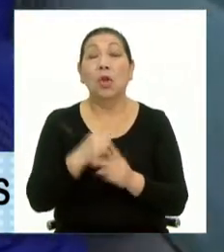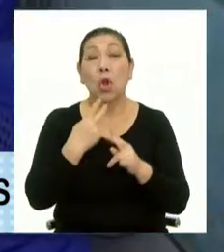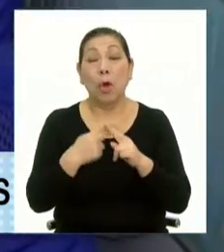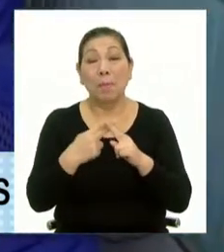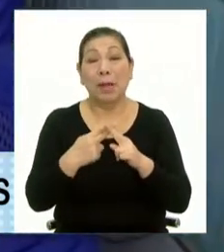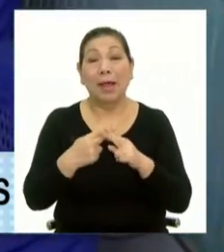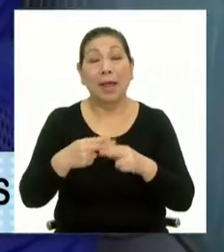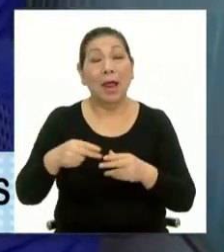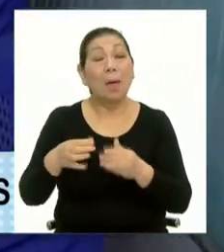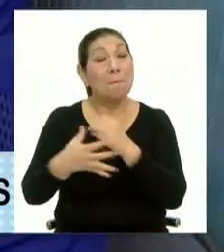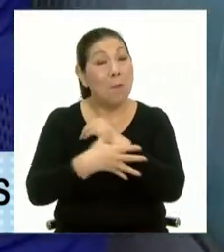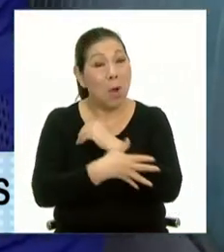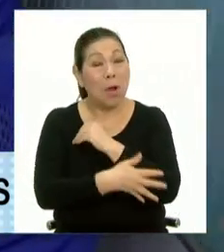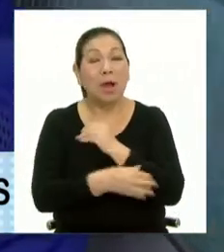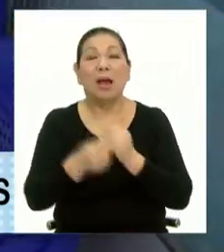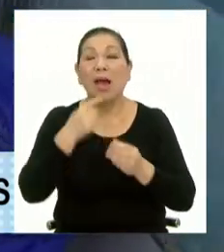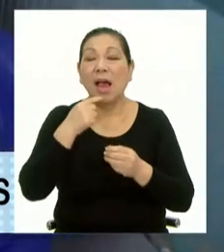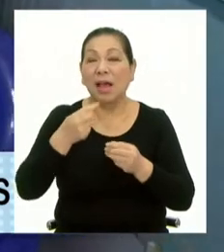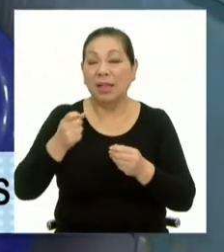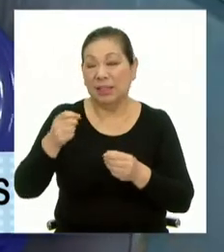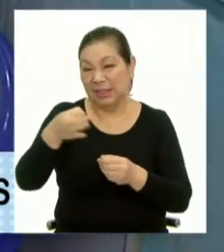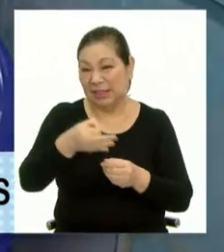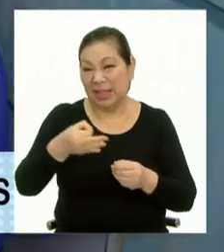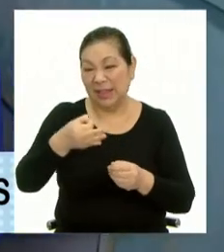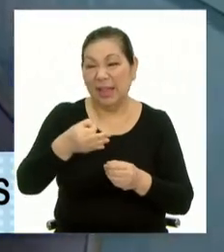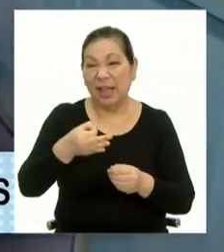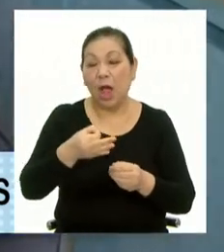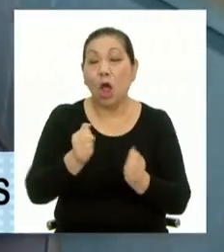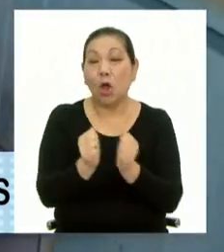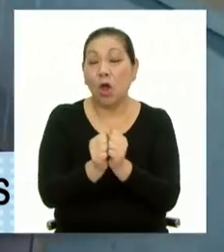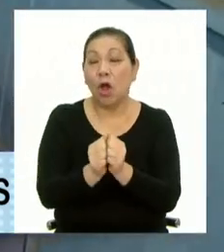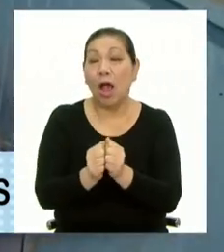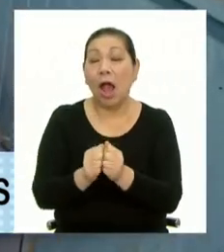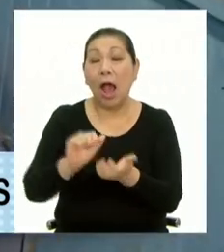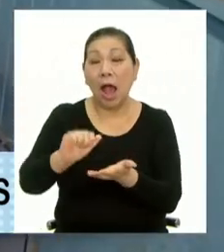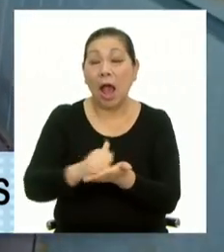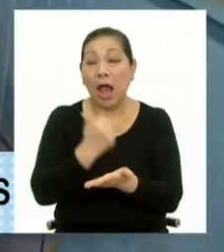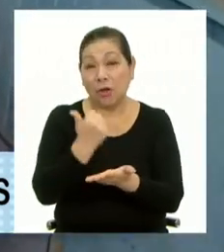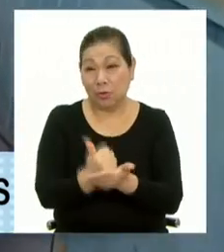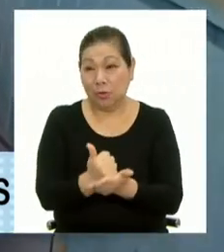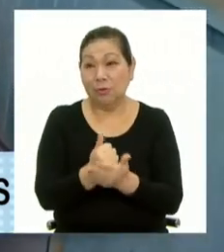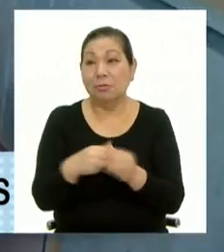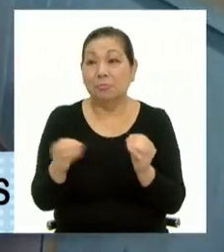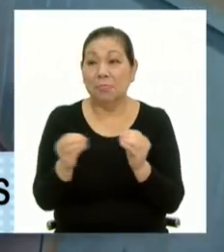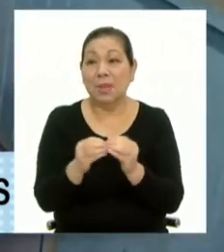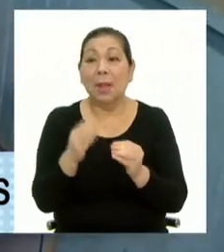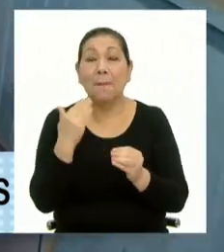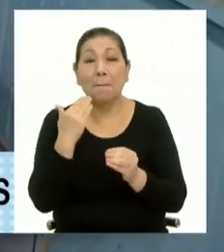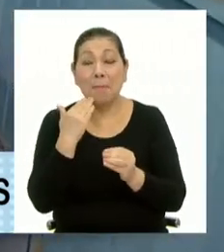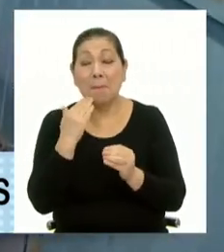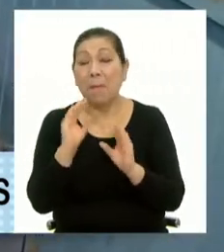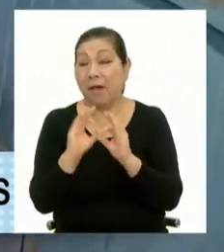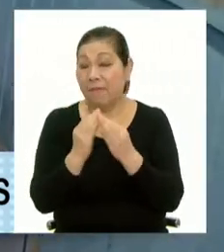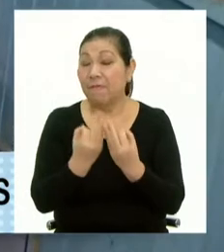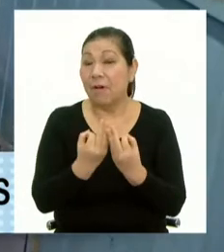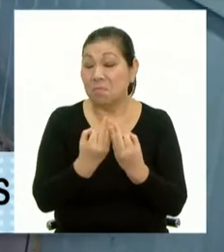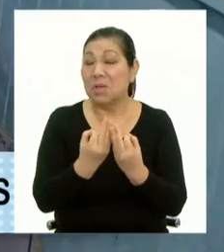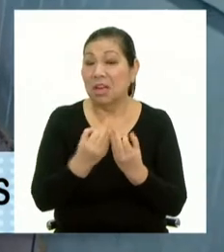hemos preparado lenteja con arroz y así podíamos sostener. Hay madres de familia